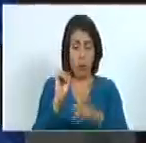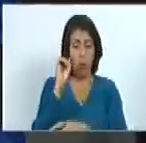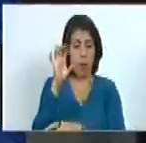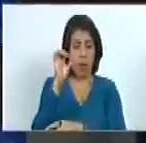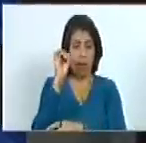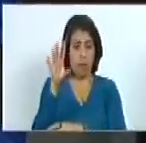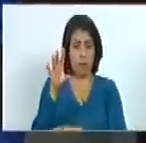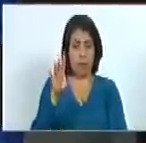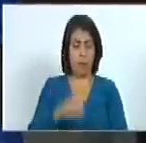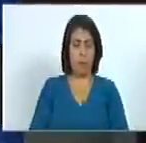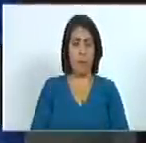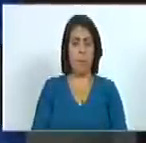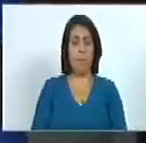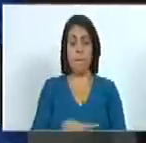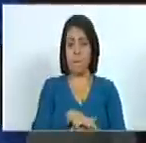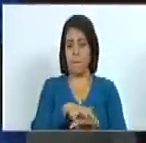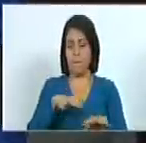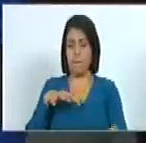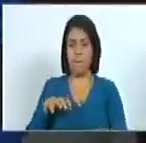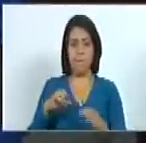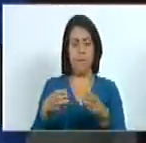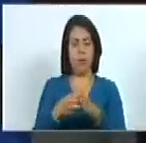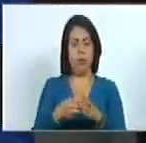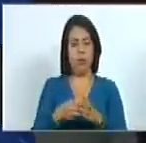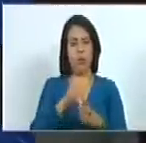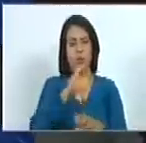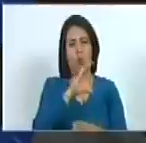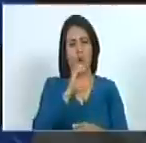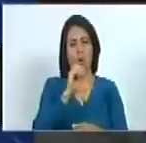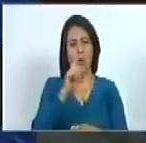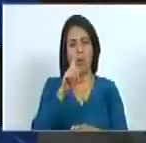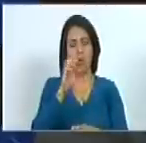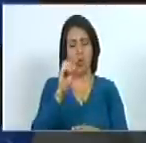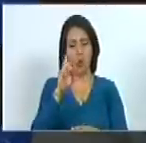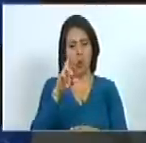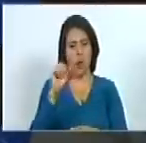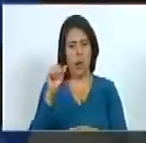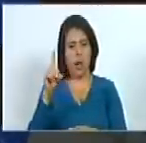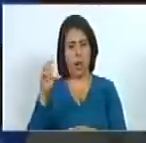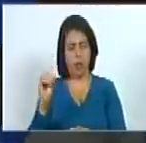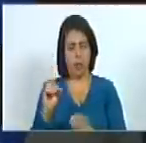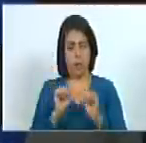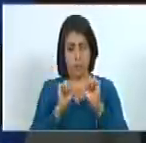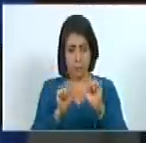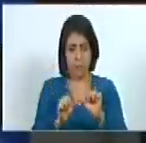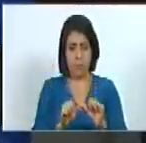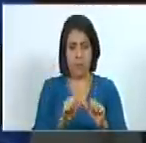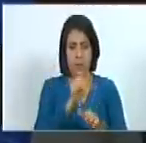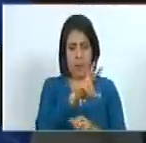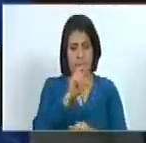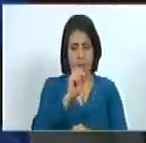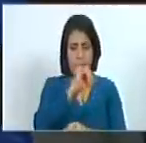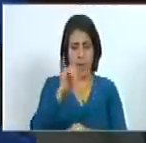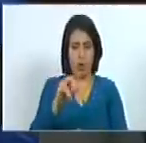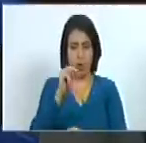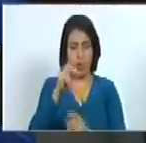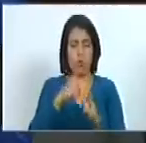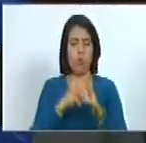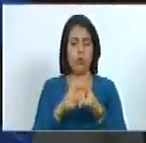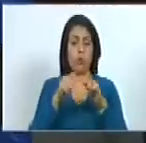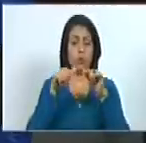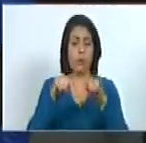parlamento de mayoría del Partido Colorado se instala el 30 de junio, para lo